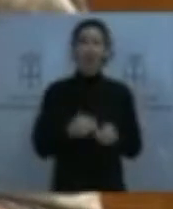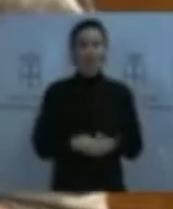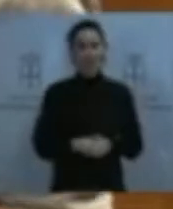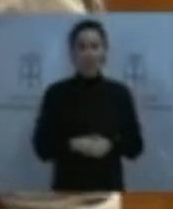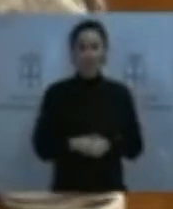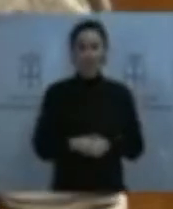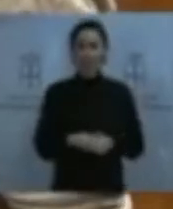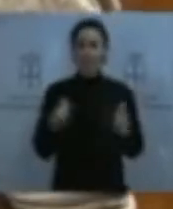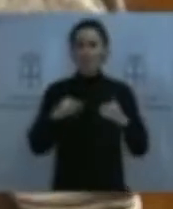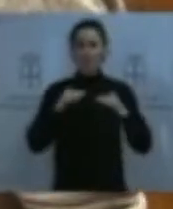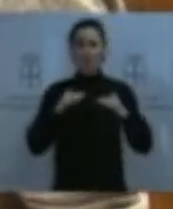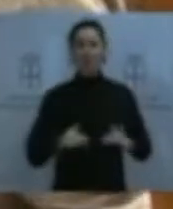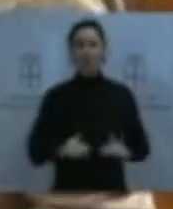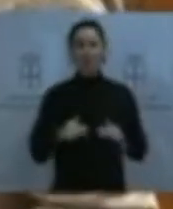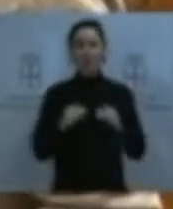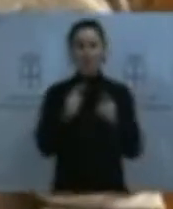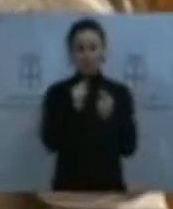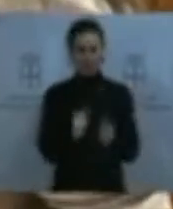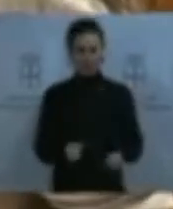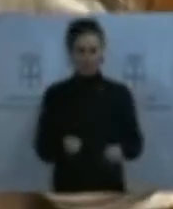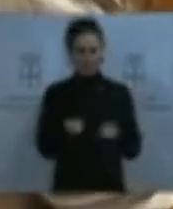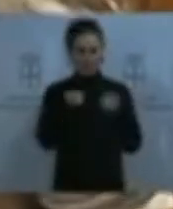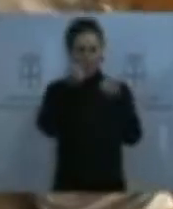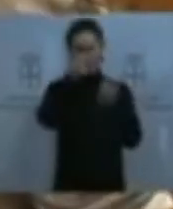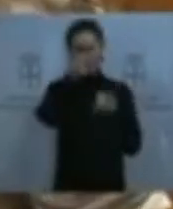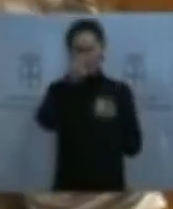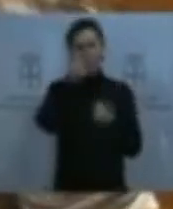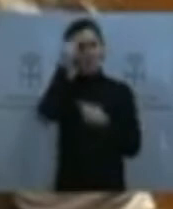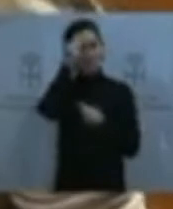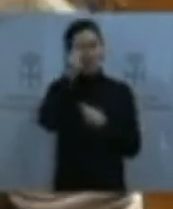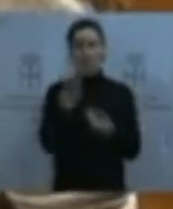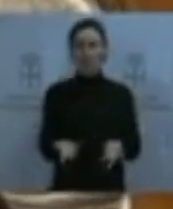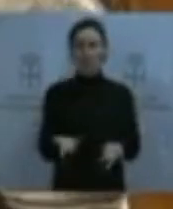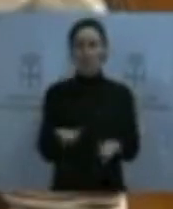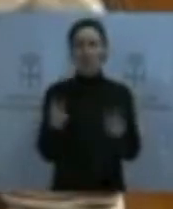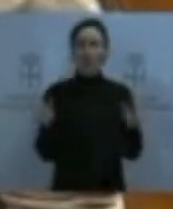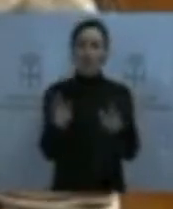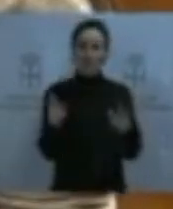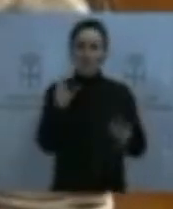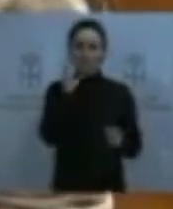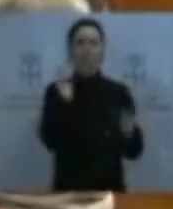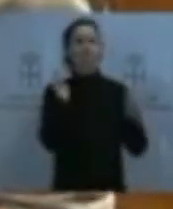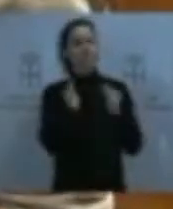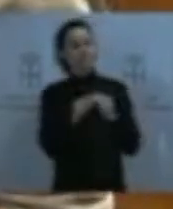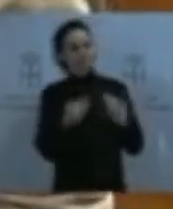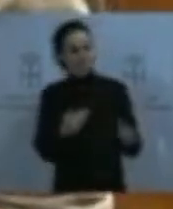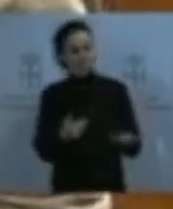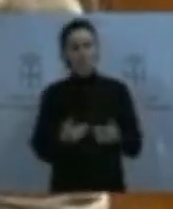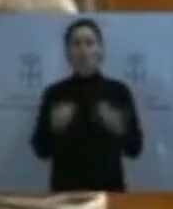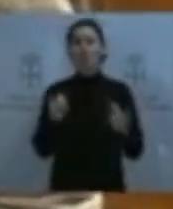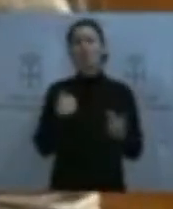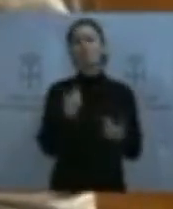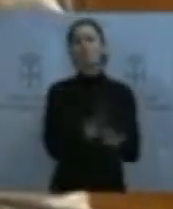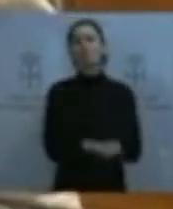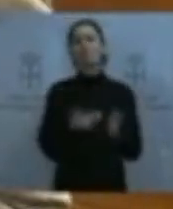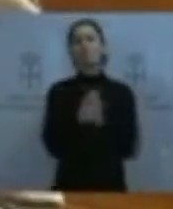Este bajísimo grado de ejecución presupuestaria, que nos parece grave. Yo creo que usted estará de acuerdo conmigo, al menos, en eso. Y le pido que explique los motivos